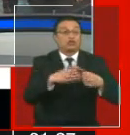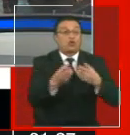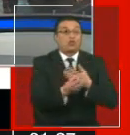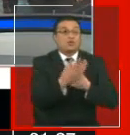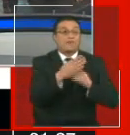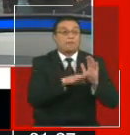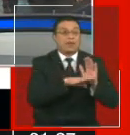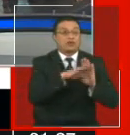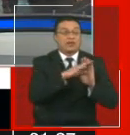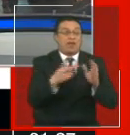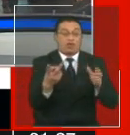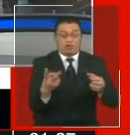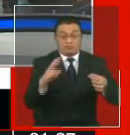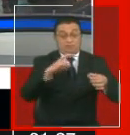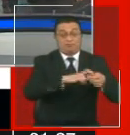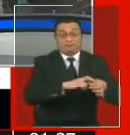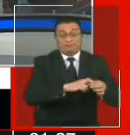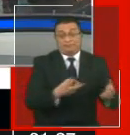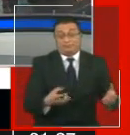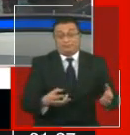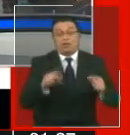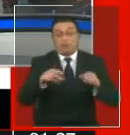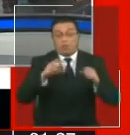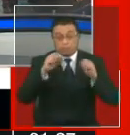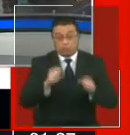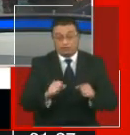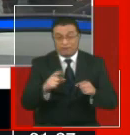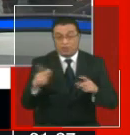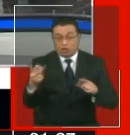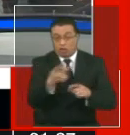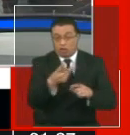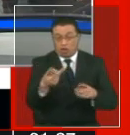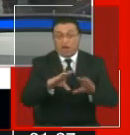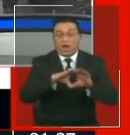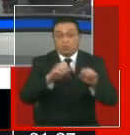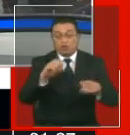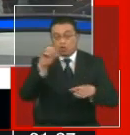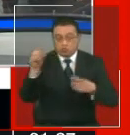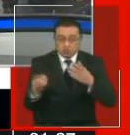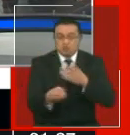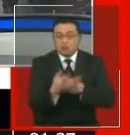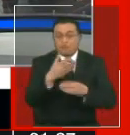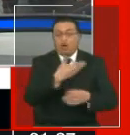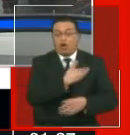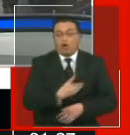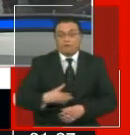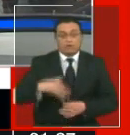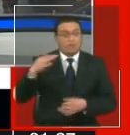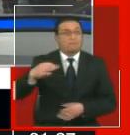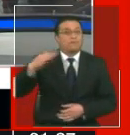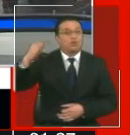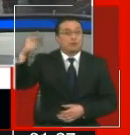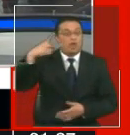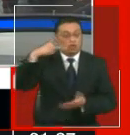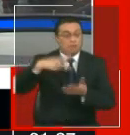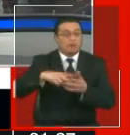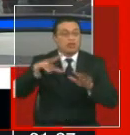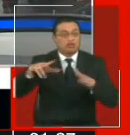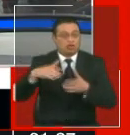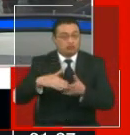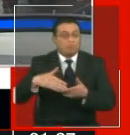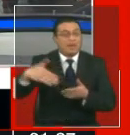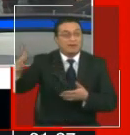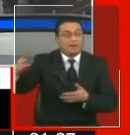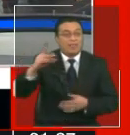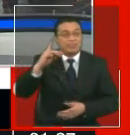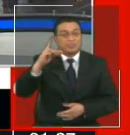mayoría. ¿Usted cree que es posible que se pongan de acuerdo para un nuevo gobierno, para proyectarse más allá de 2018, la